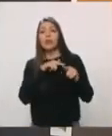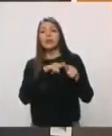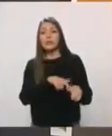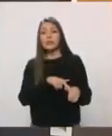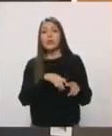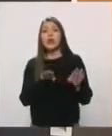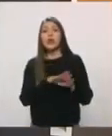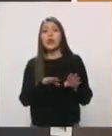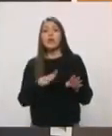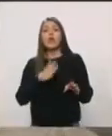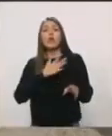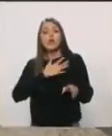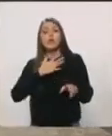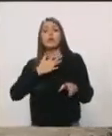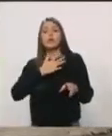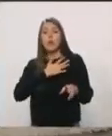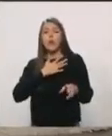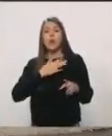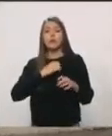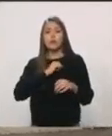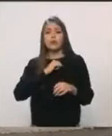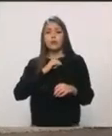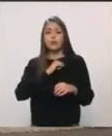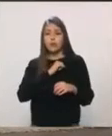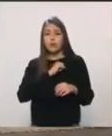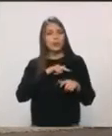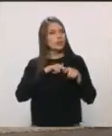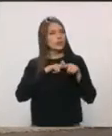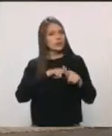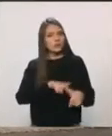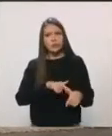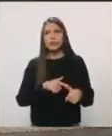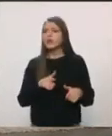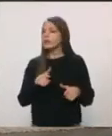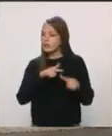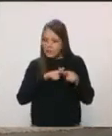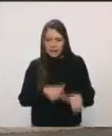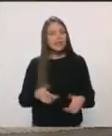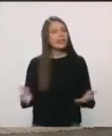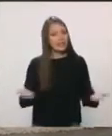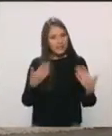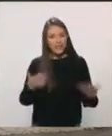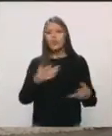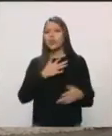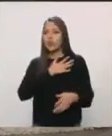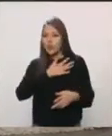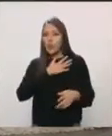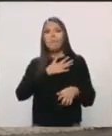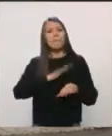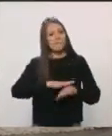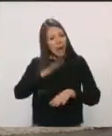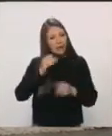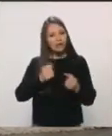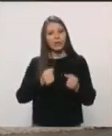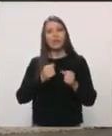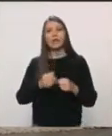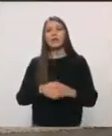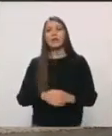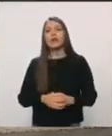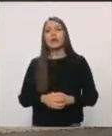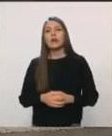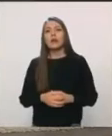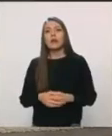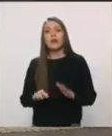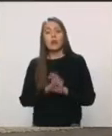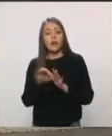está tosiendo, entonces simplemente seguirlo alentando, ¿no? Oye, tose, sigue tosiendo, intenta toser un poquito más fuerte. En el momento en